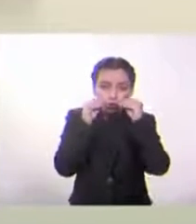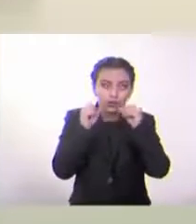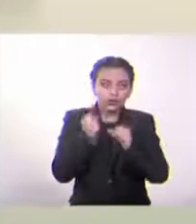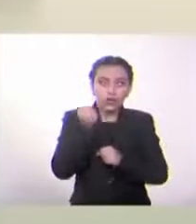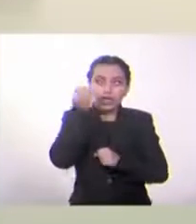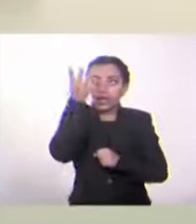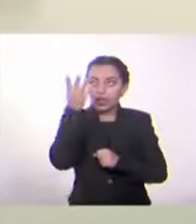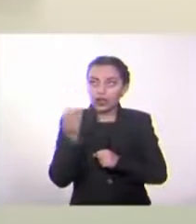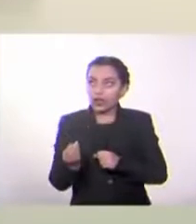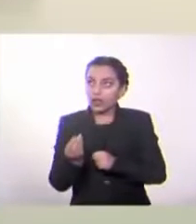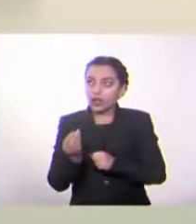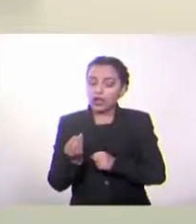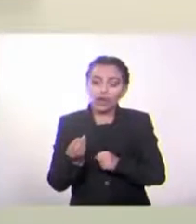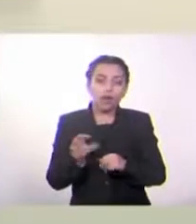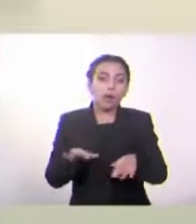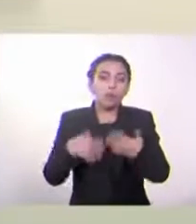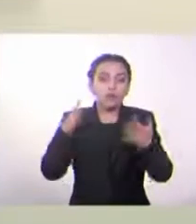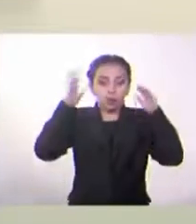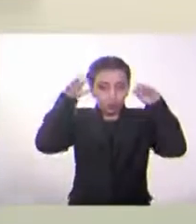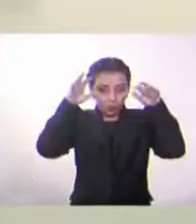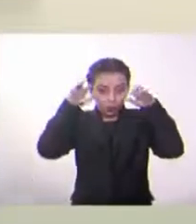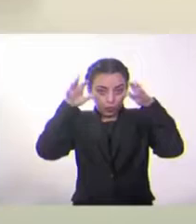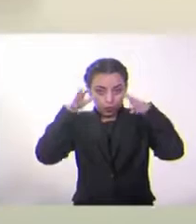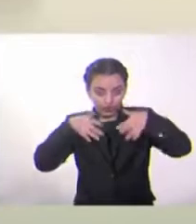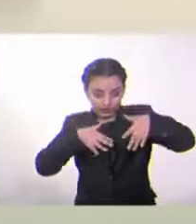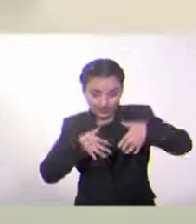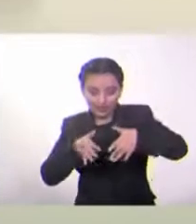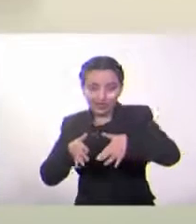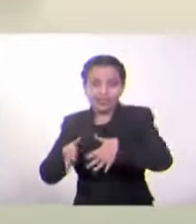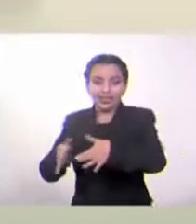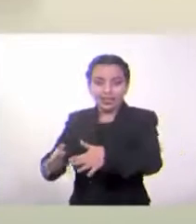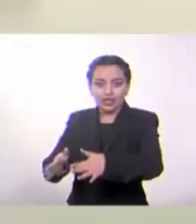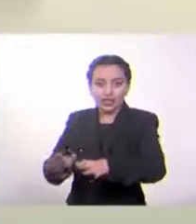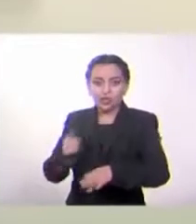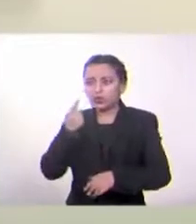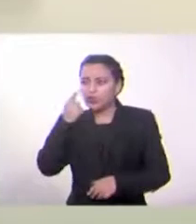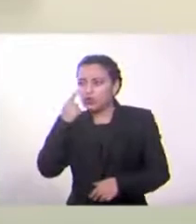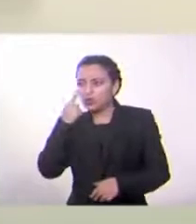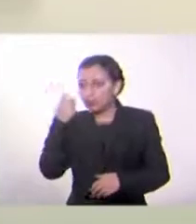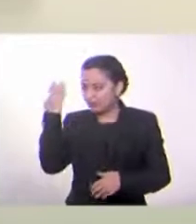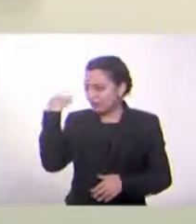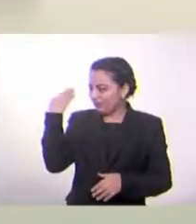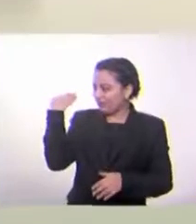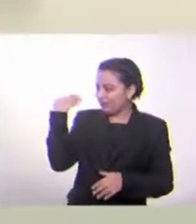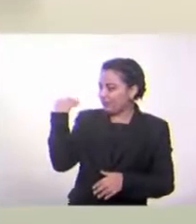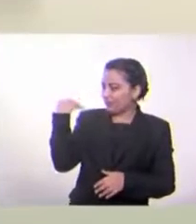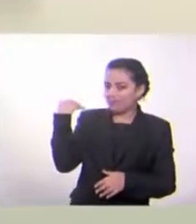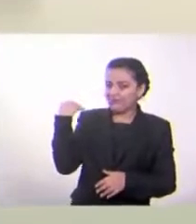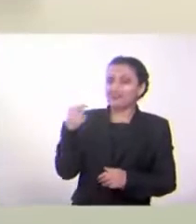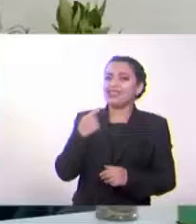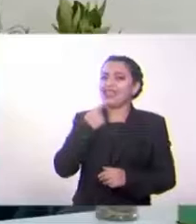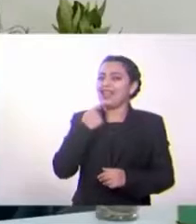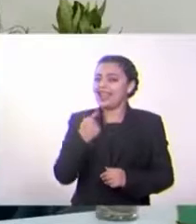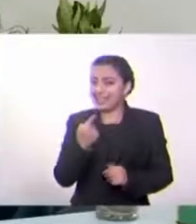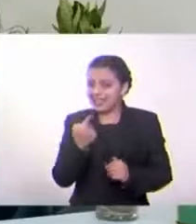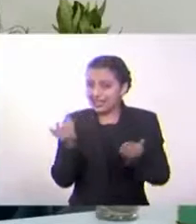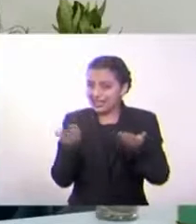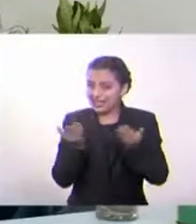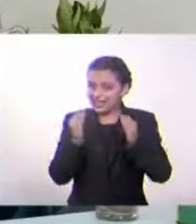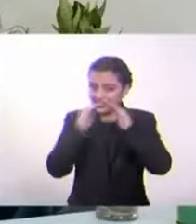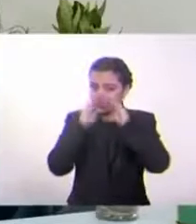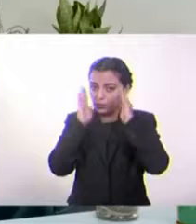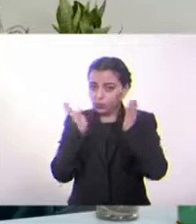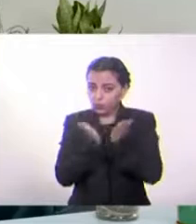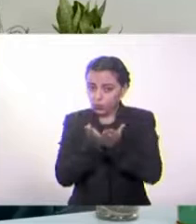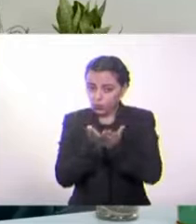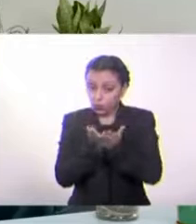qué llueve, por qué existen los ríos, de dónde venimos, quién creó el mundo. Ante esas preguntas, los hombres